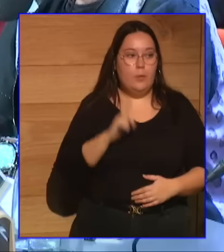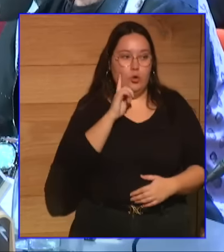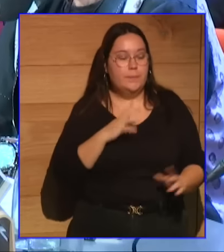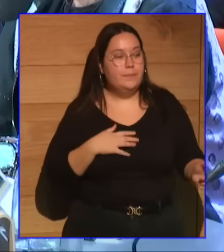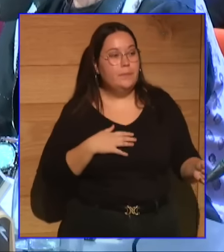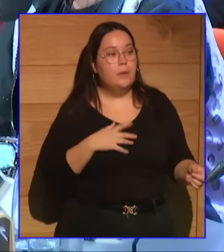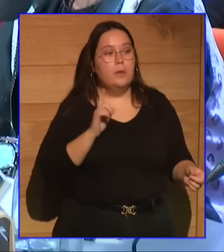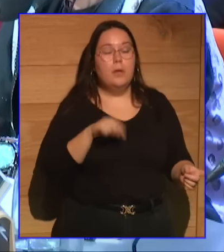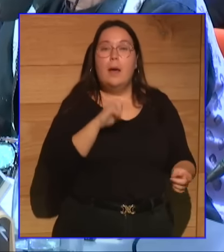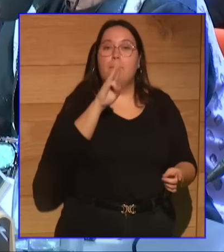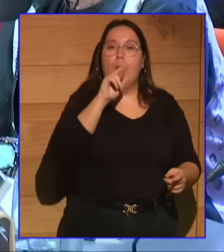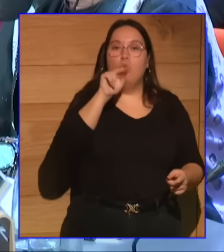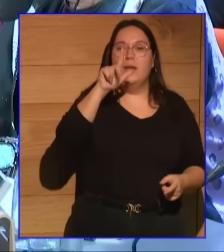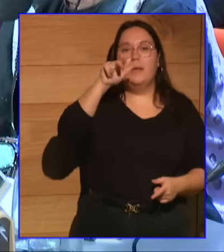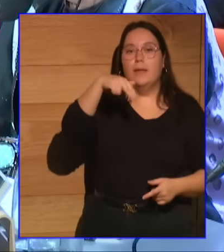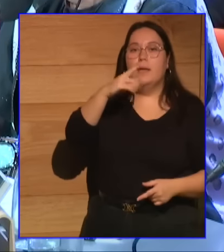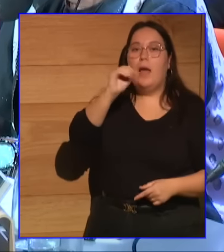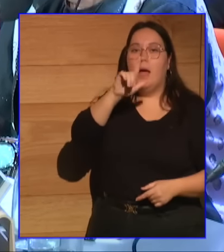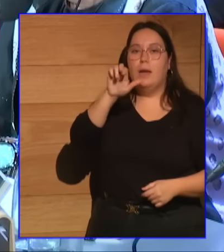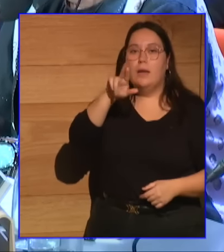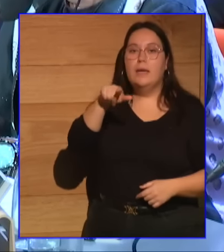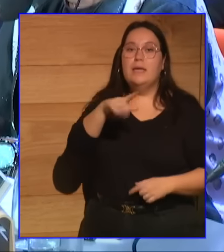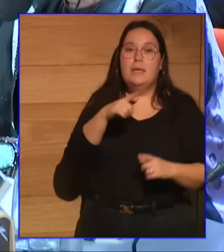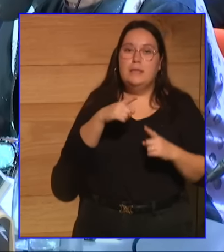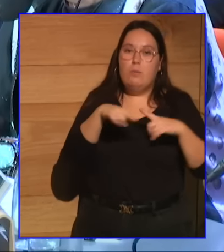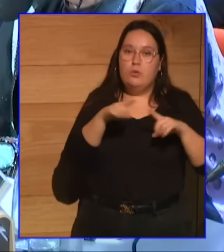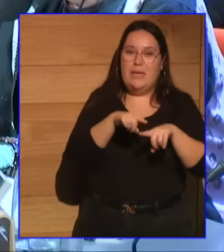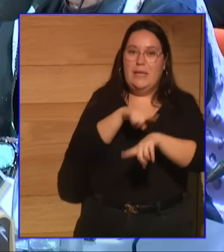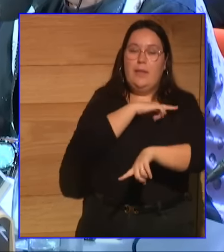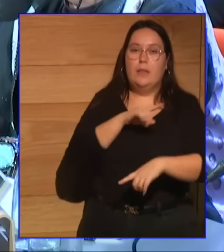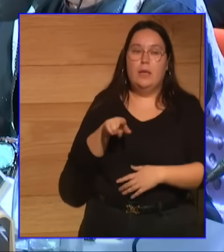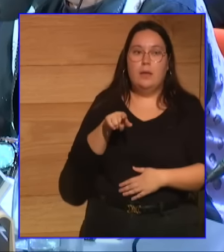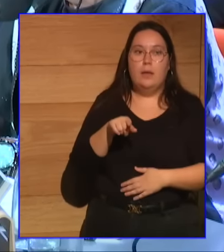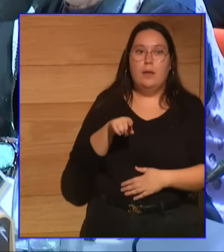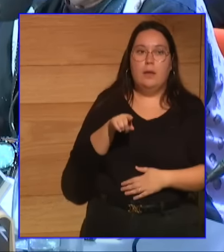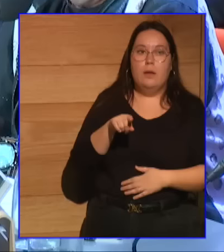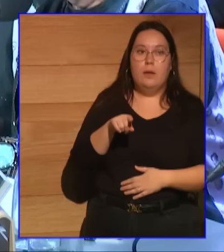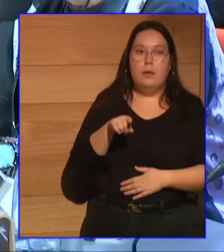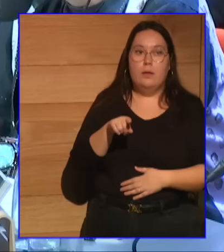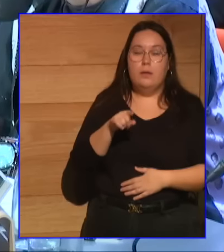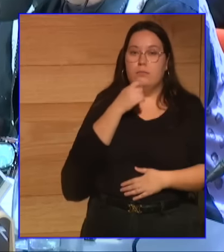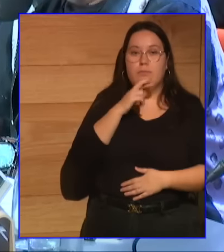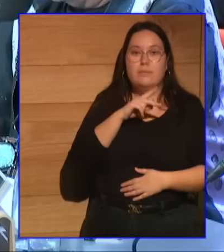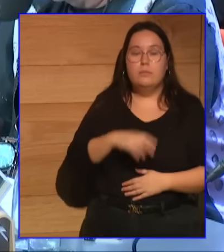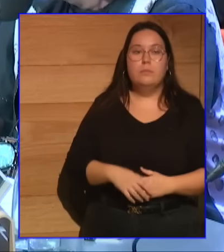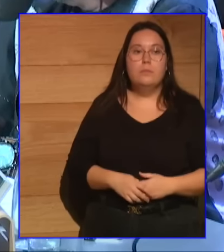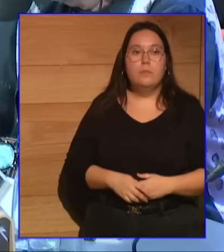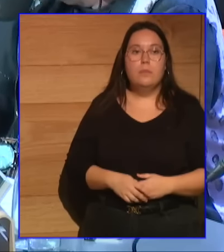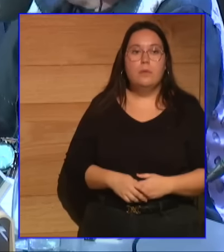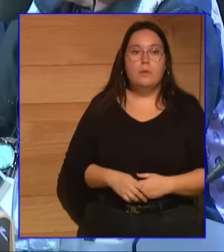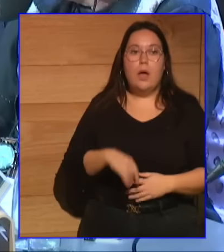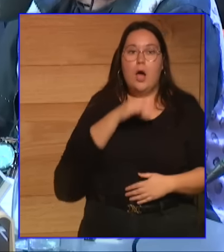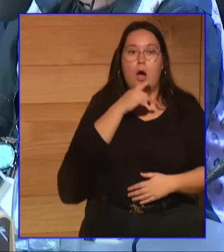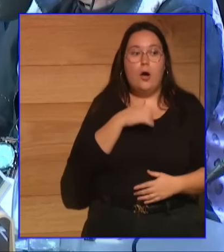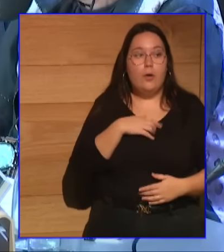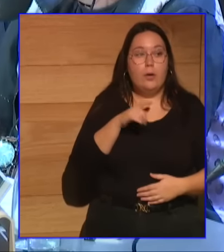lo sé. Aún recuerdo a Pauline Kael diciendo... esa estridente banda sonora de Williams, no. de Raiders of the Lost Ark, a lo mejor tendría que ponerle nuestro ahora botas.